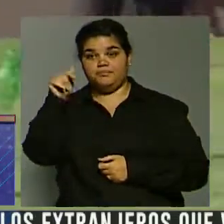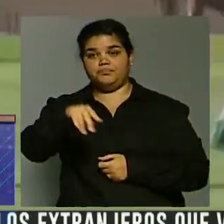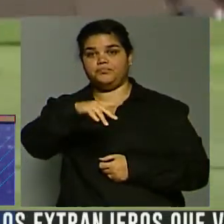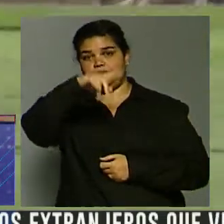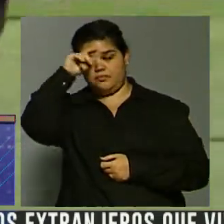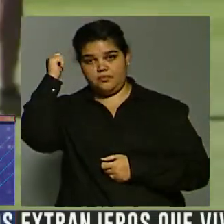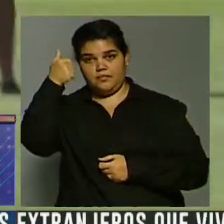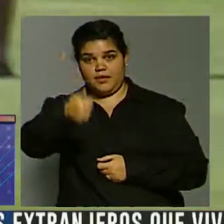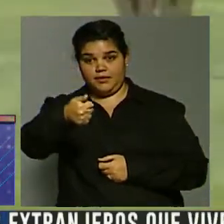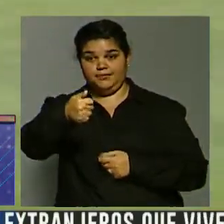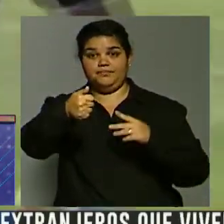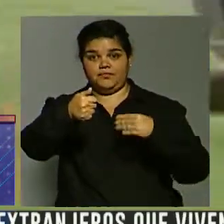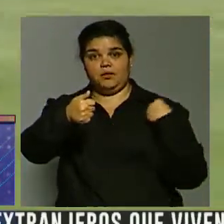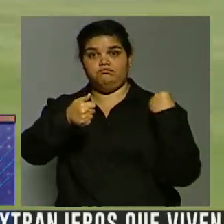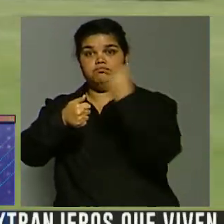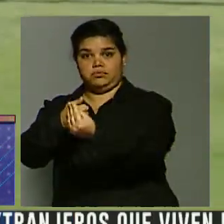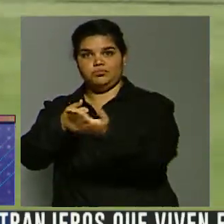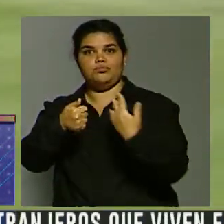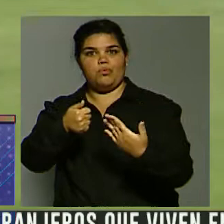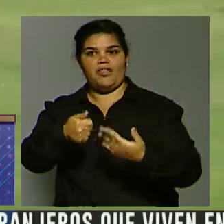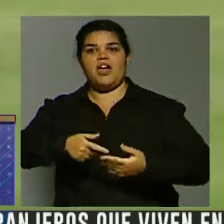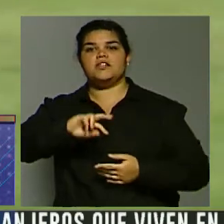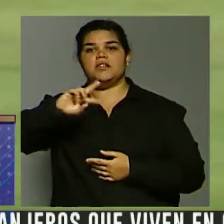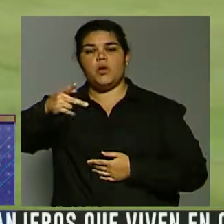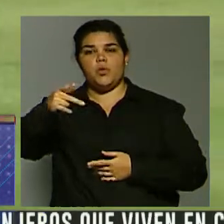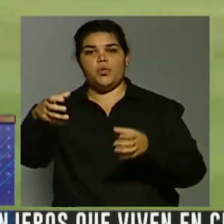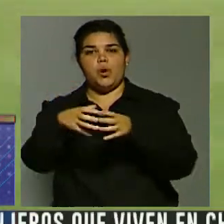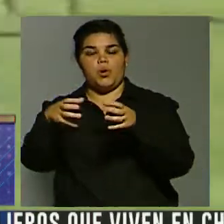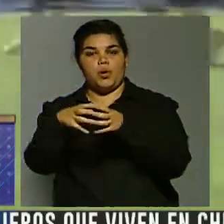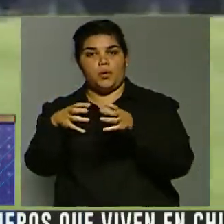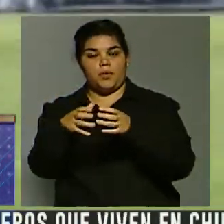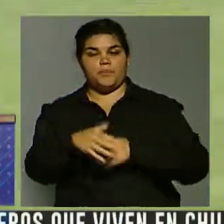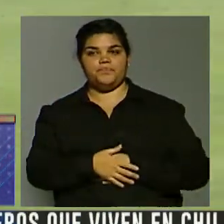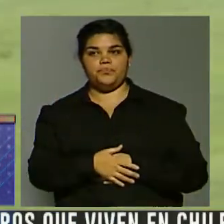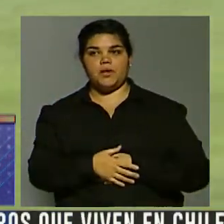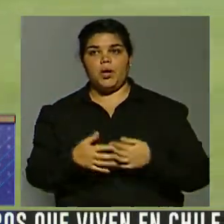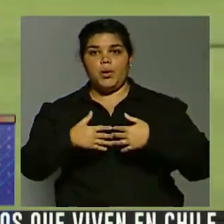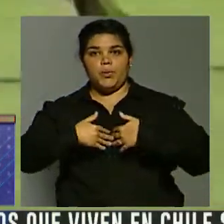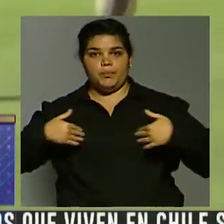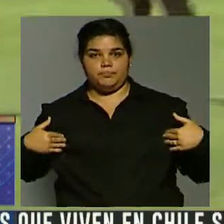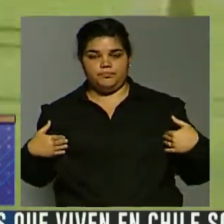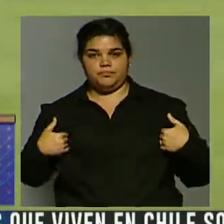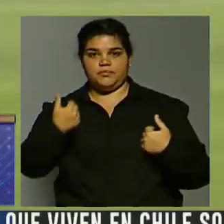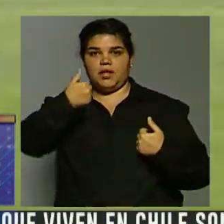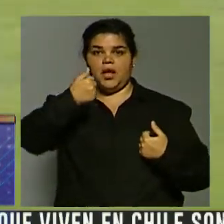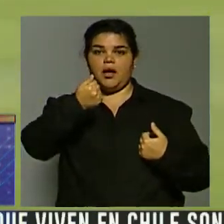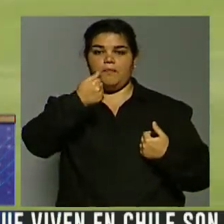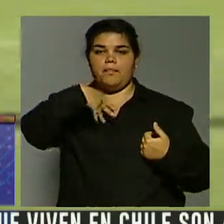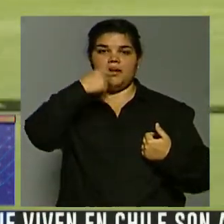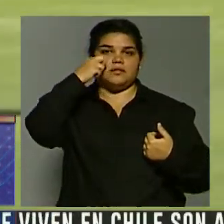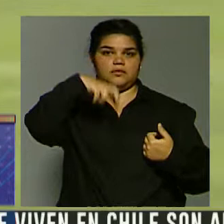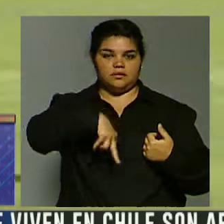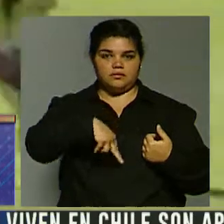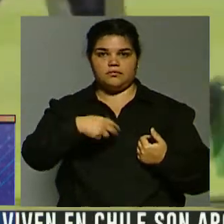un ascenso más a la segunda categoría del fútbol argentino. El equipo de Gimnasia de la dupla Martín Abaurre y Darío